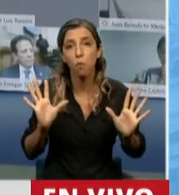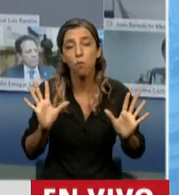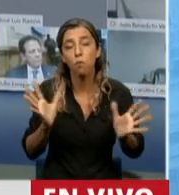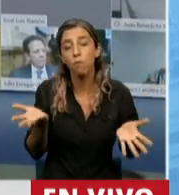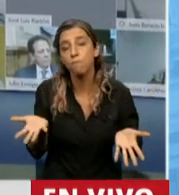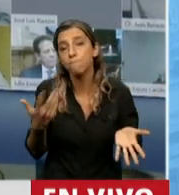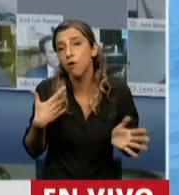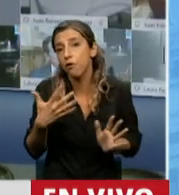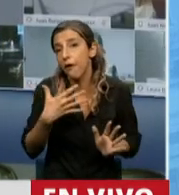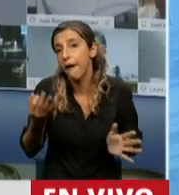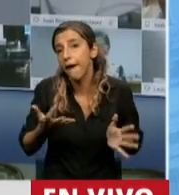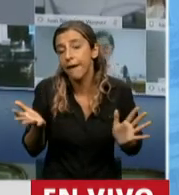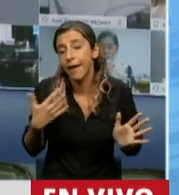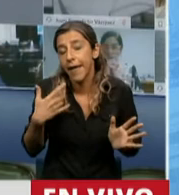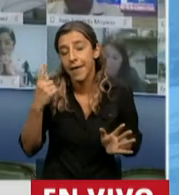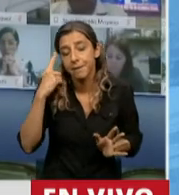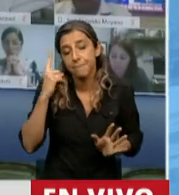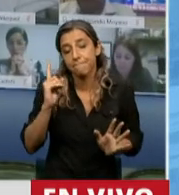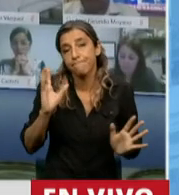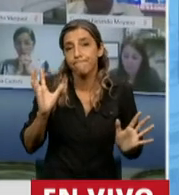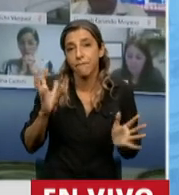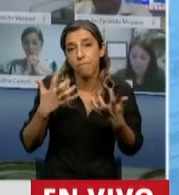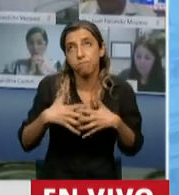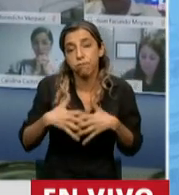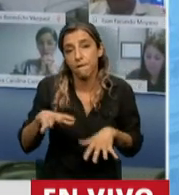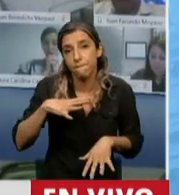le pediría al área administrativa del Congreso